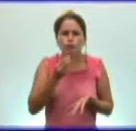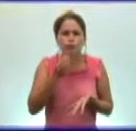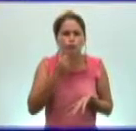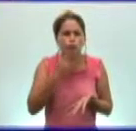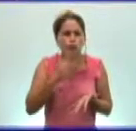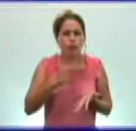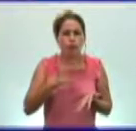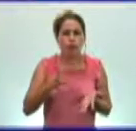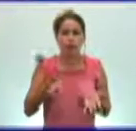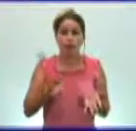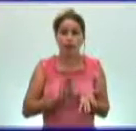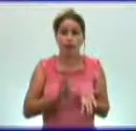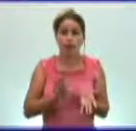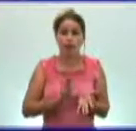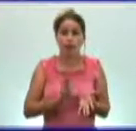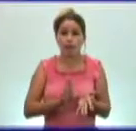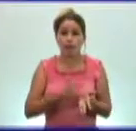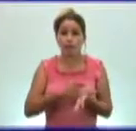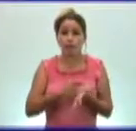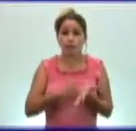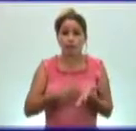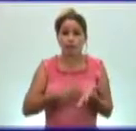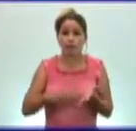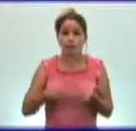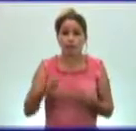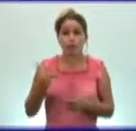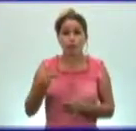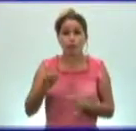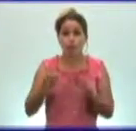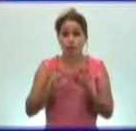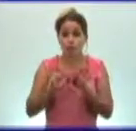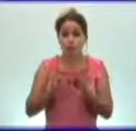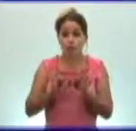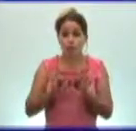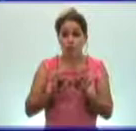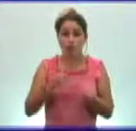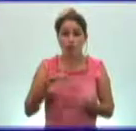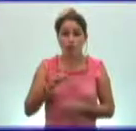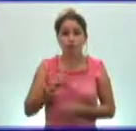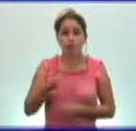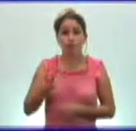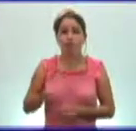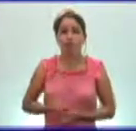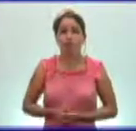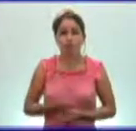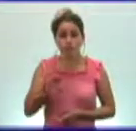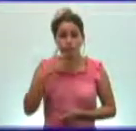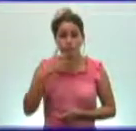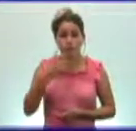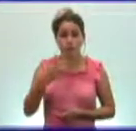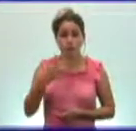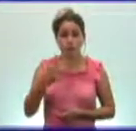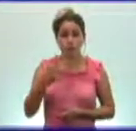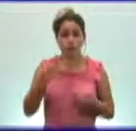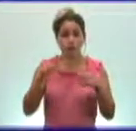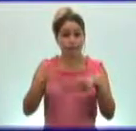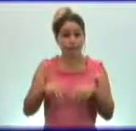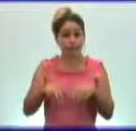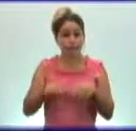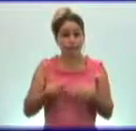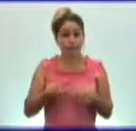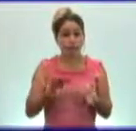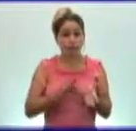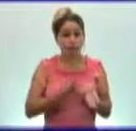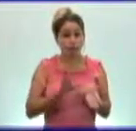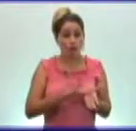texto de 10º grado en la página 2. Es importante que utilicen el libro de 10º grado porque el libro